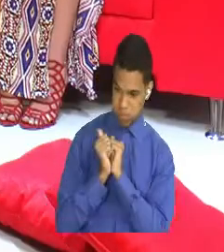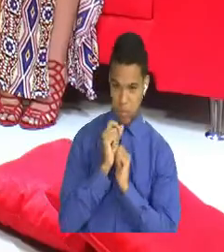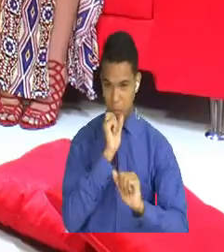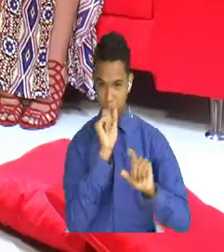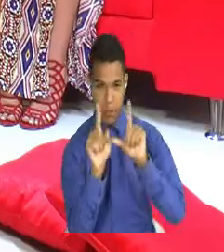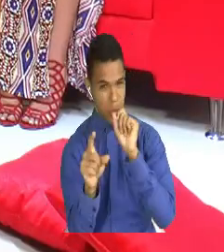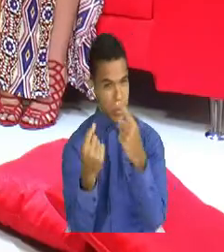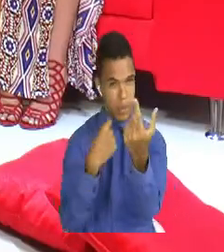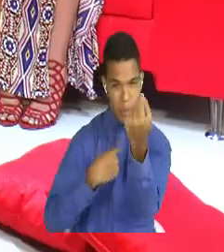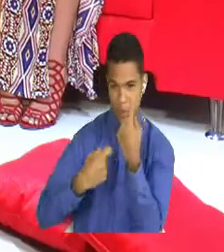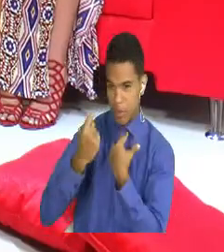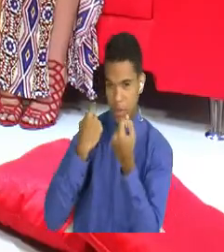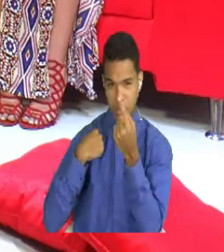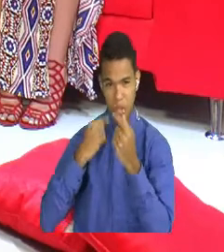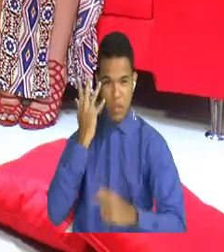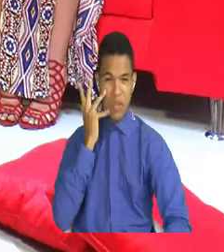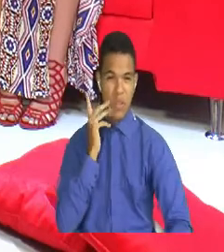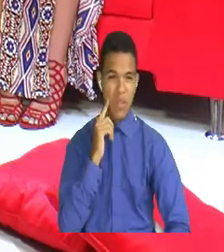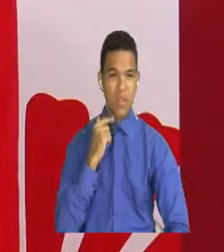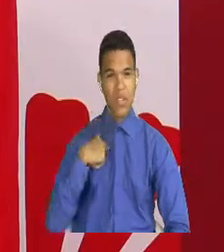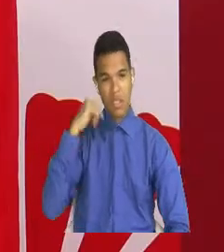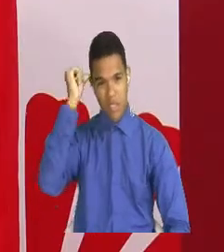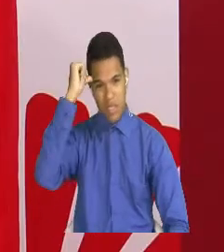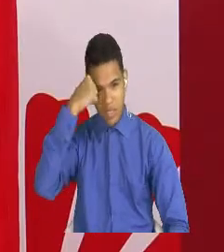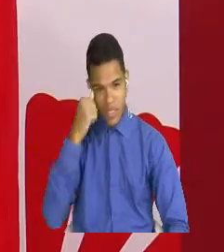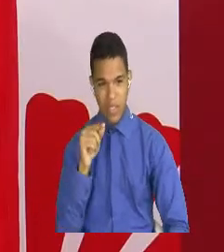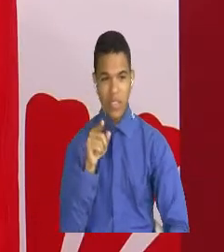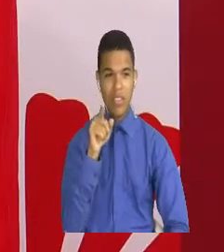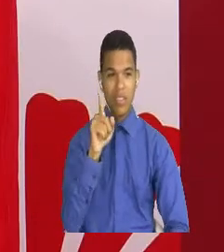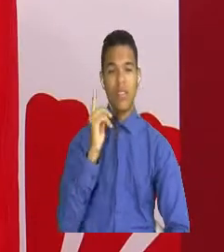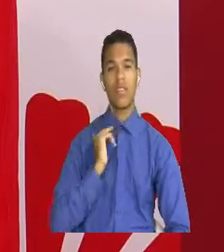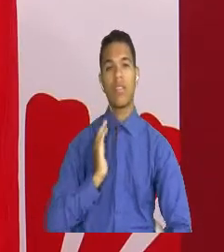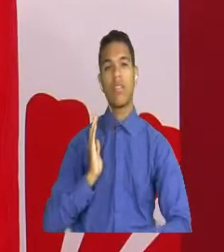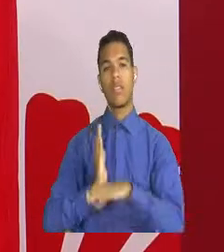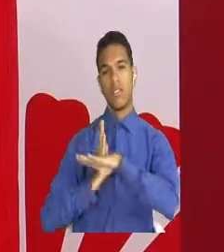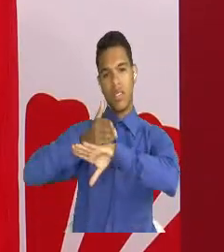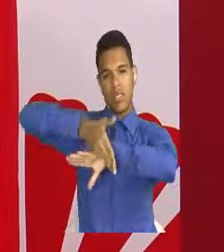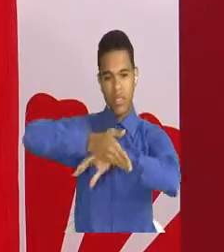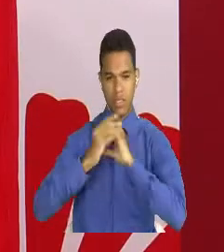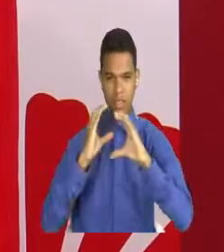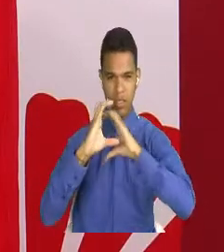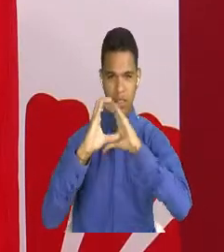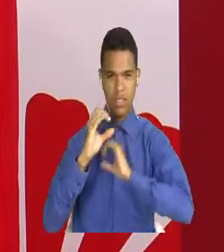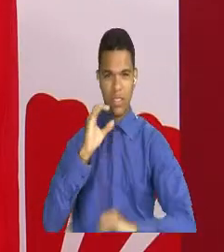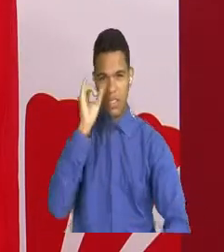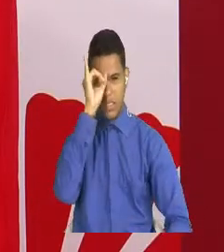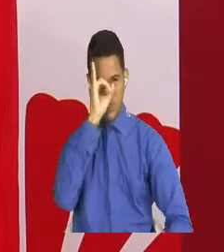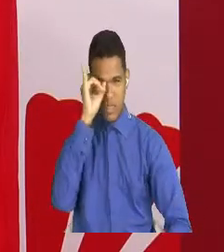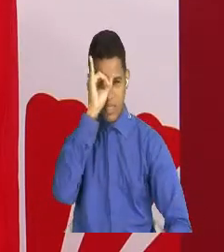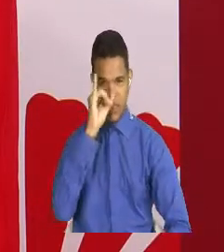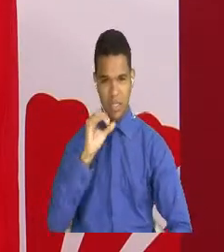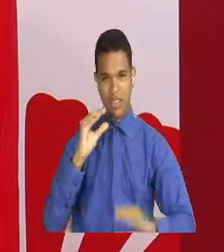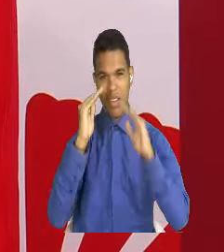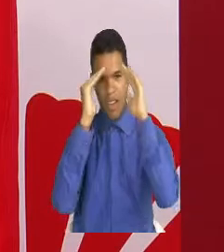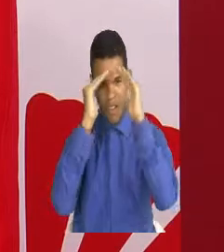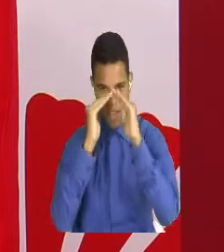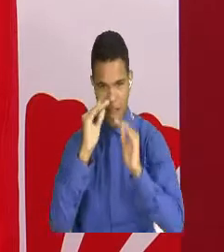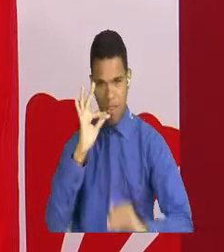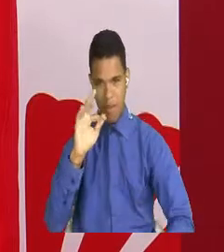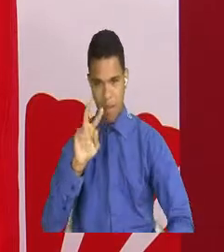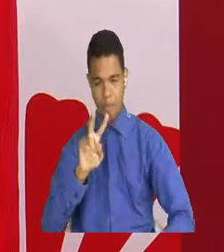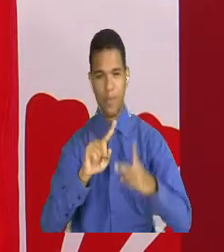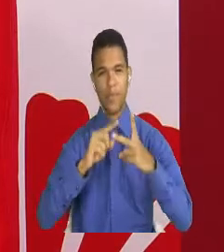ustedes todos los días las inquietudes que tengan. Recuerden que pueden seguirnos en nuestras redes sociales, en Instagram, @encasatv, en